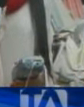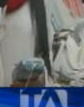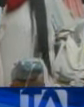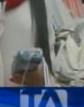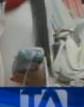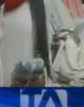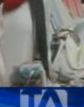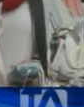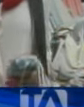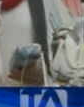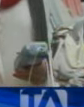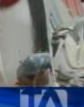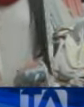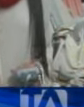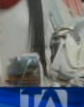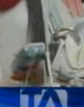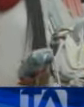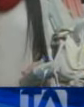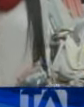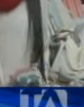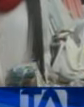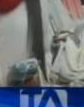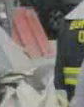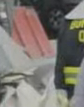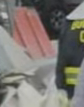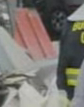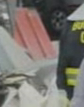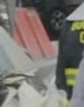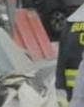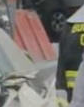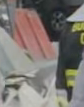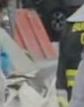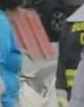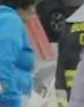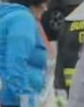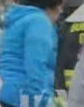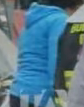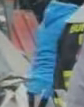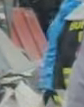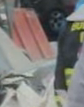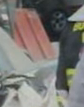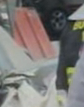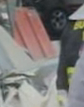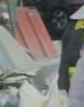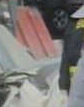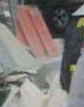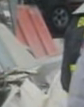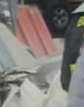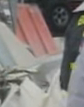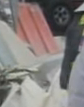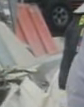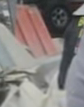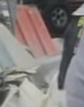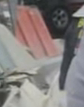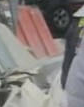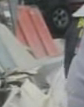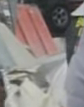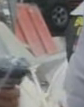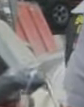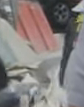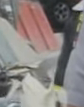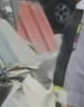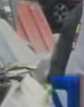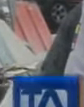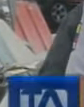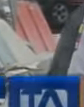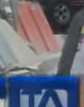Cuéntanos, por favor. ¿Qué tal, Gisela, amigos televidentes? Buenos días. Nos encontramos aquí en este lugar donde las autoridades en una